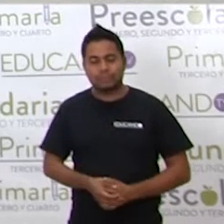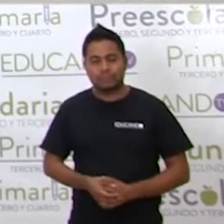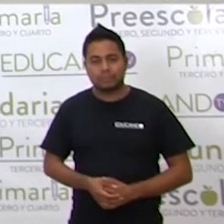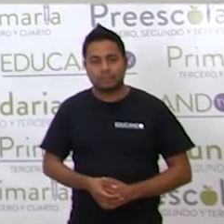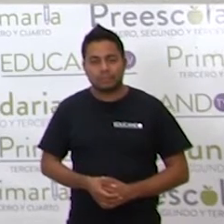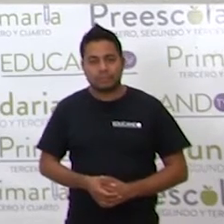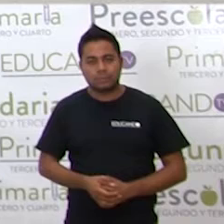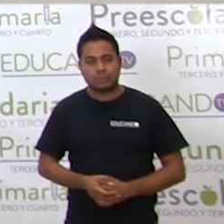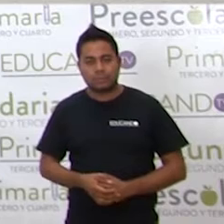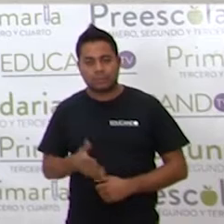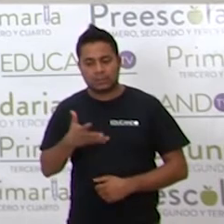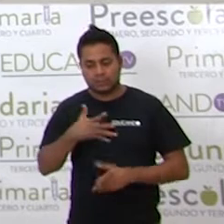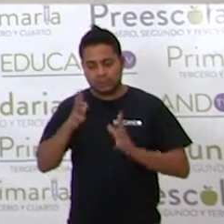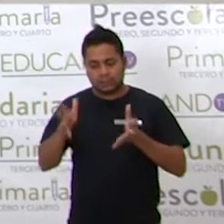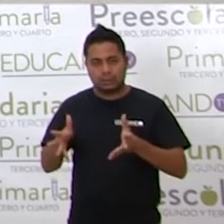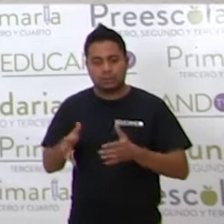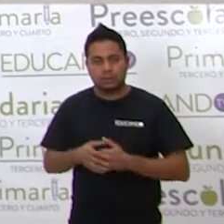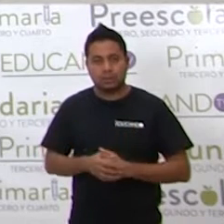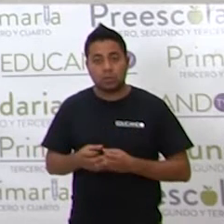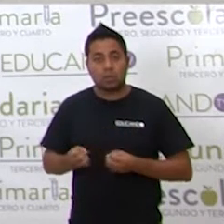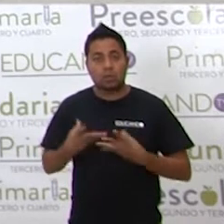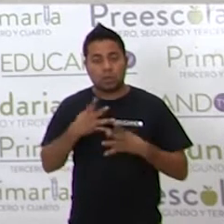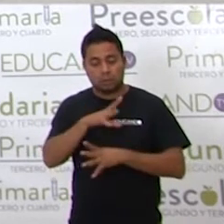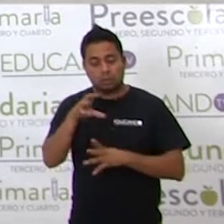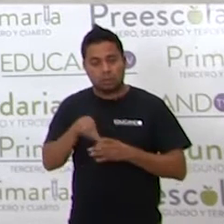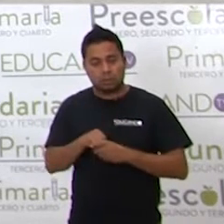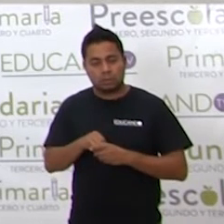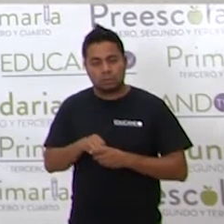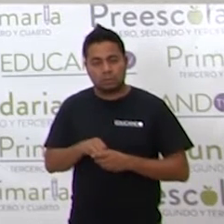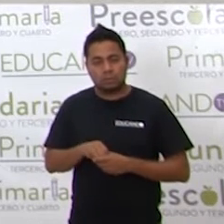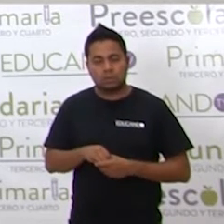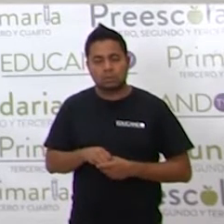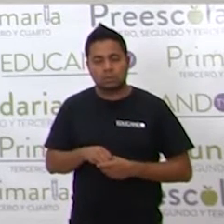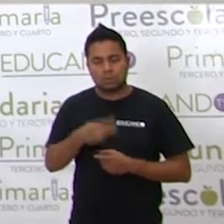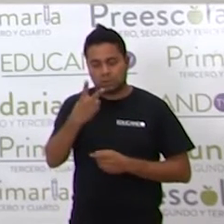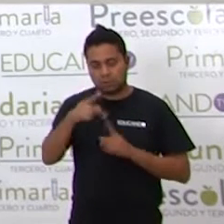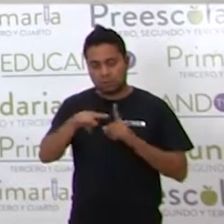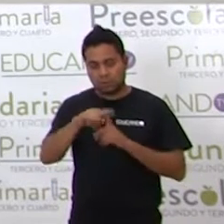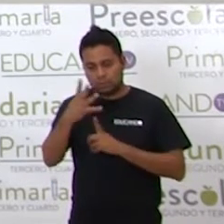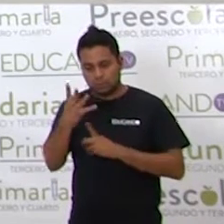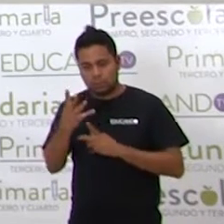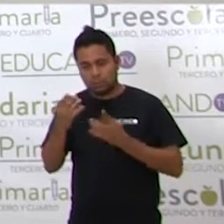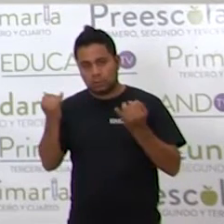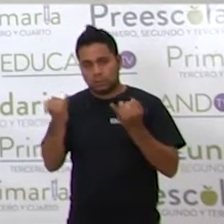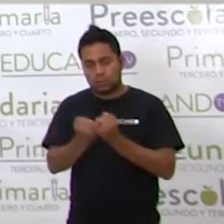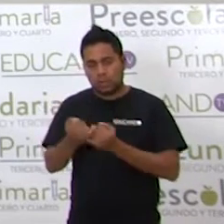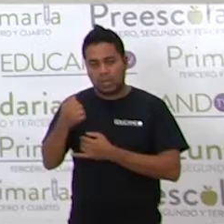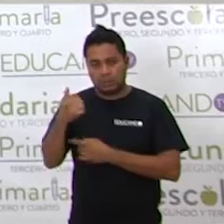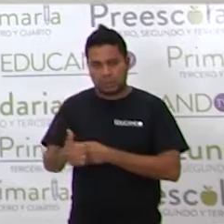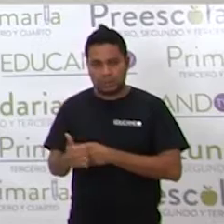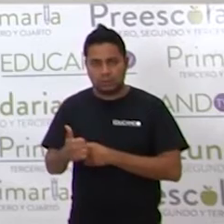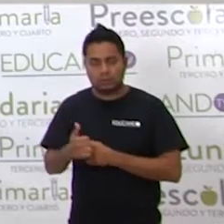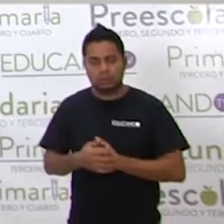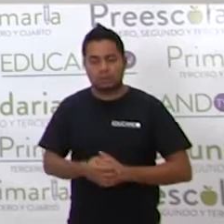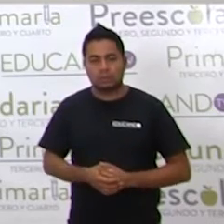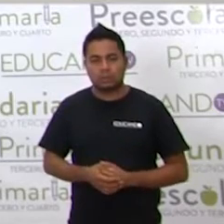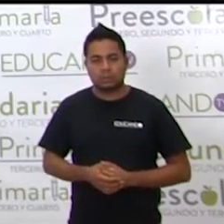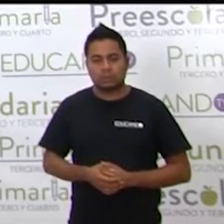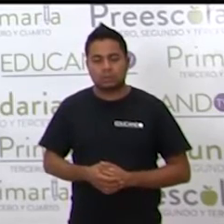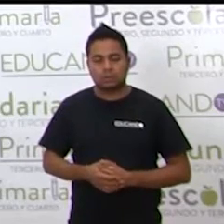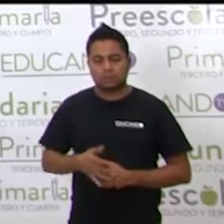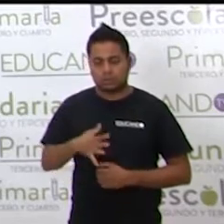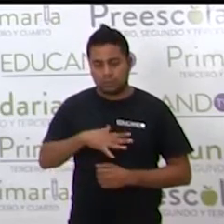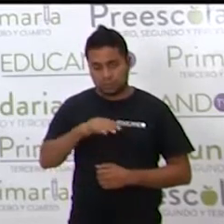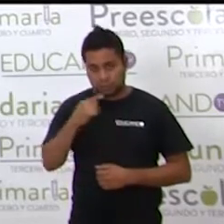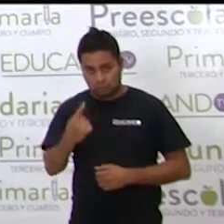Ah, cayó así. ¿Cuánto es? 2 más 4 nos van a dar 6. Tenemos